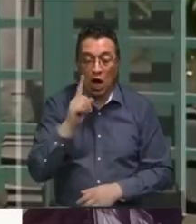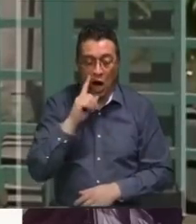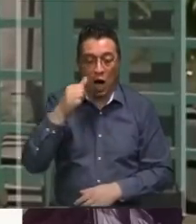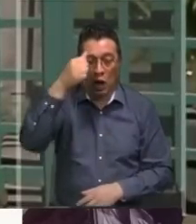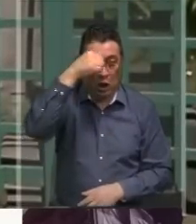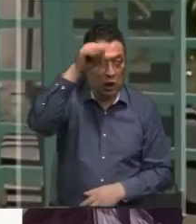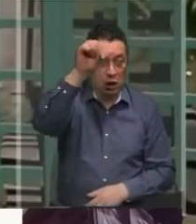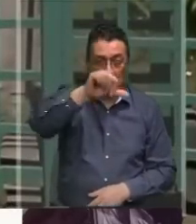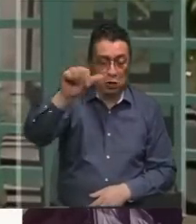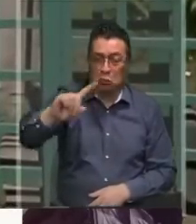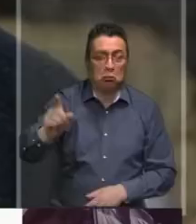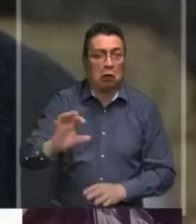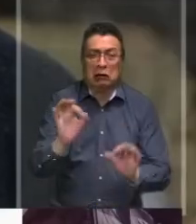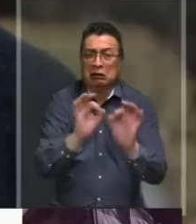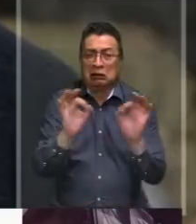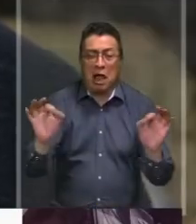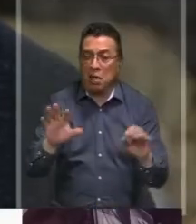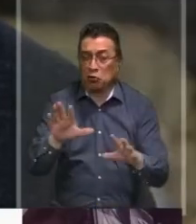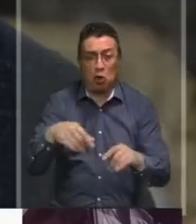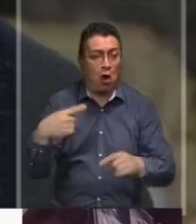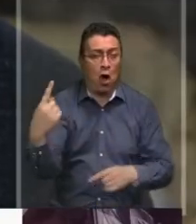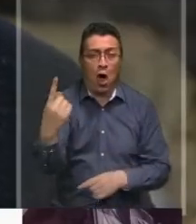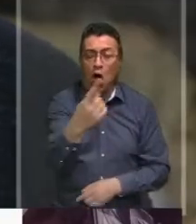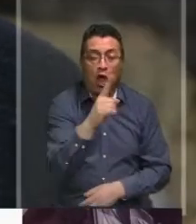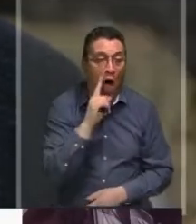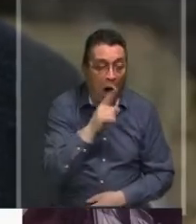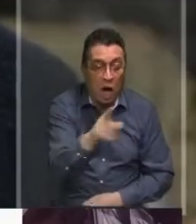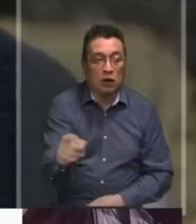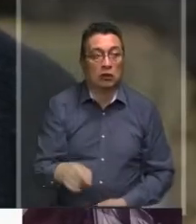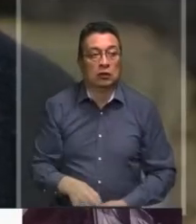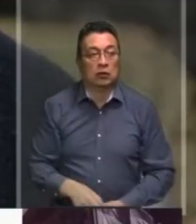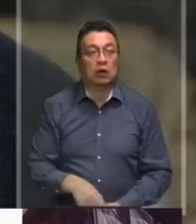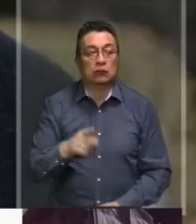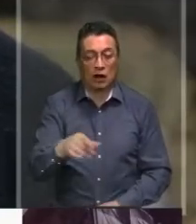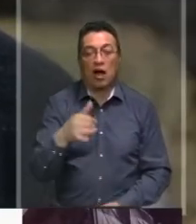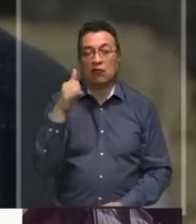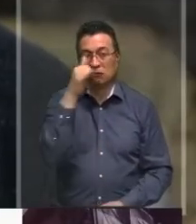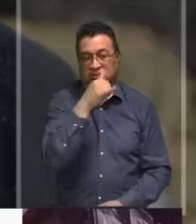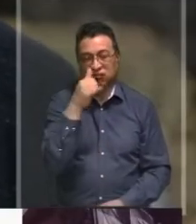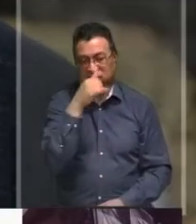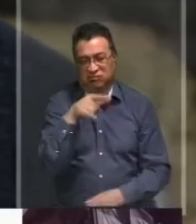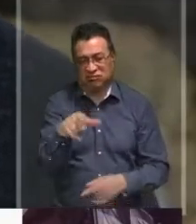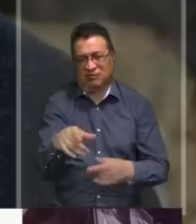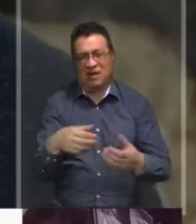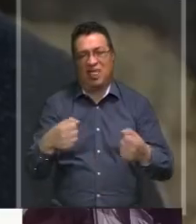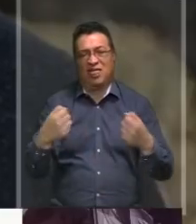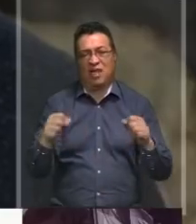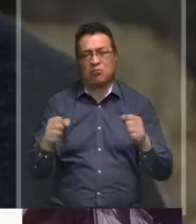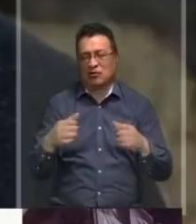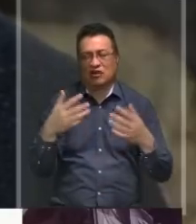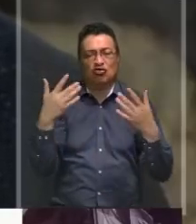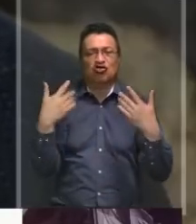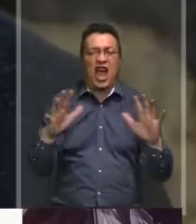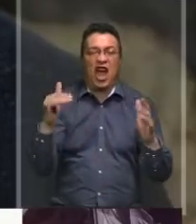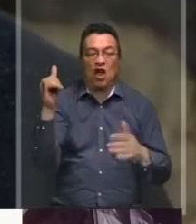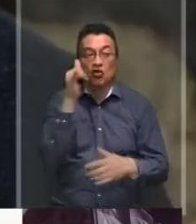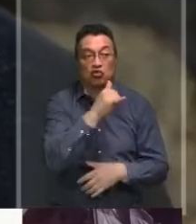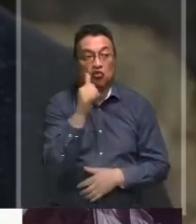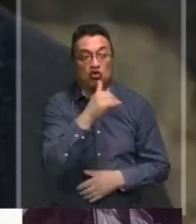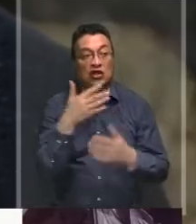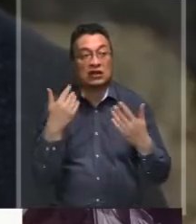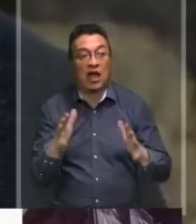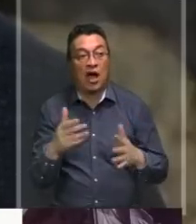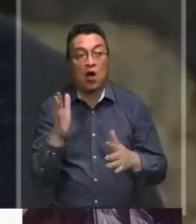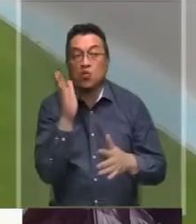sancionado por esta situación. Entonces creo que ahí ensucia lo que es la actividad. Ya está sucia. Ya no